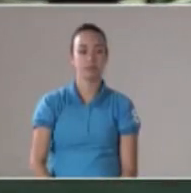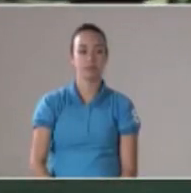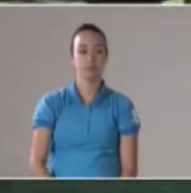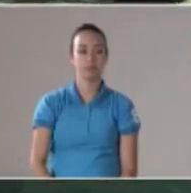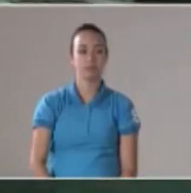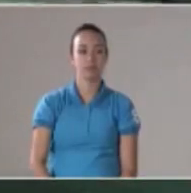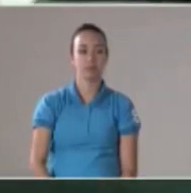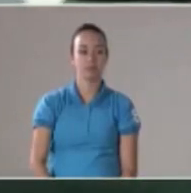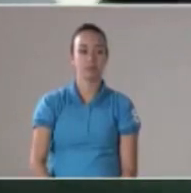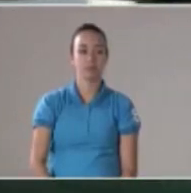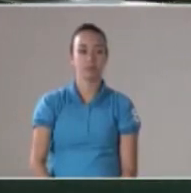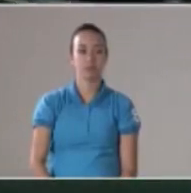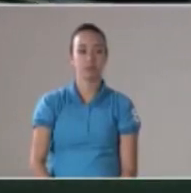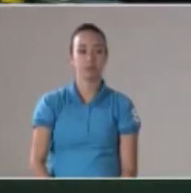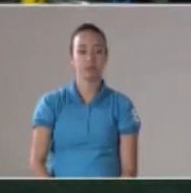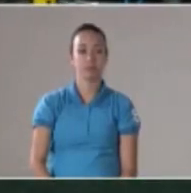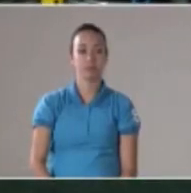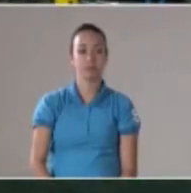Imagínese.